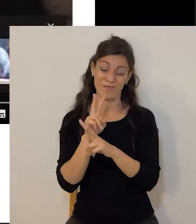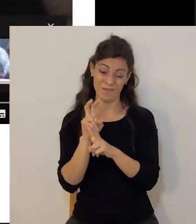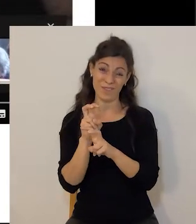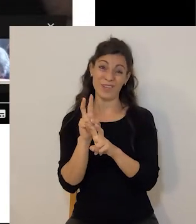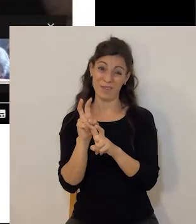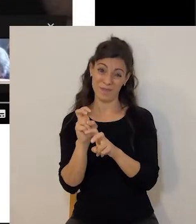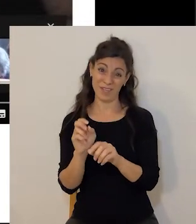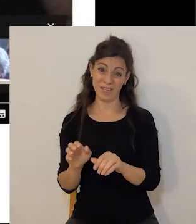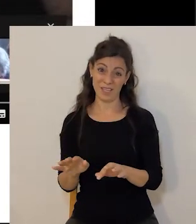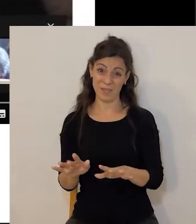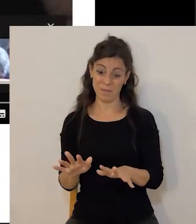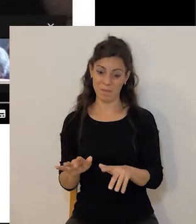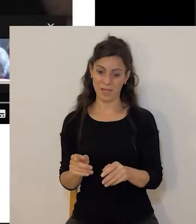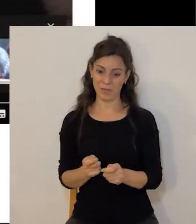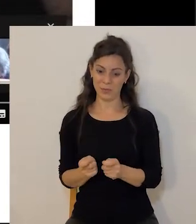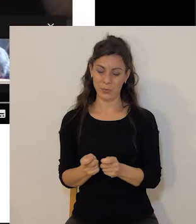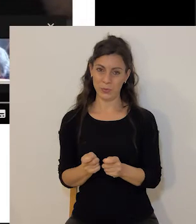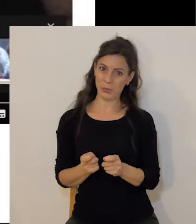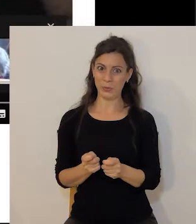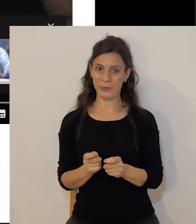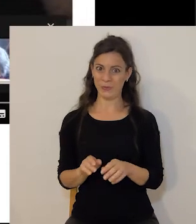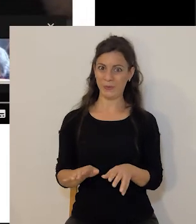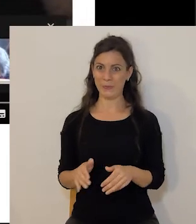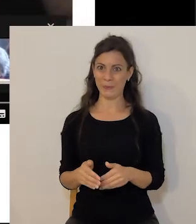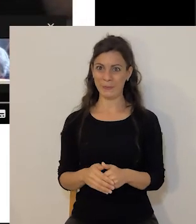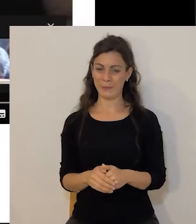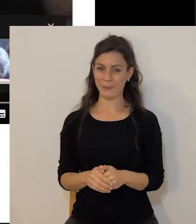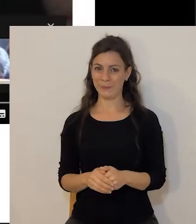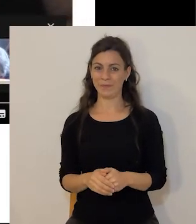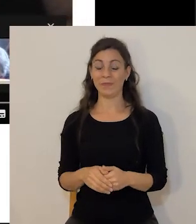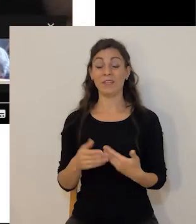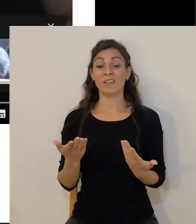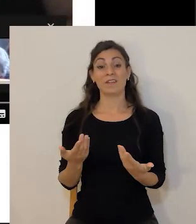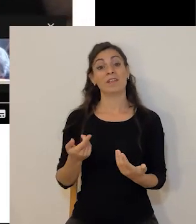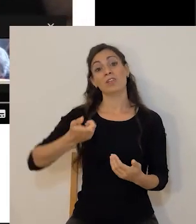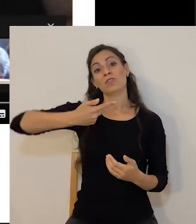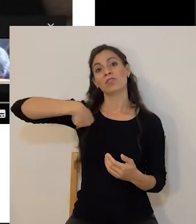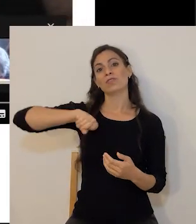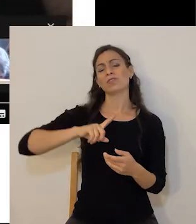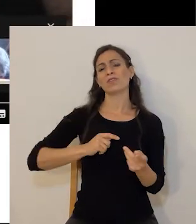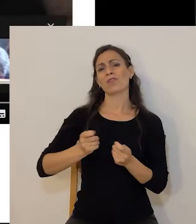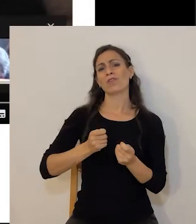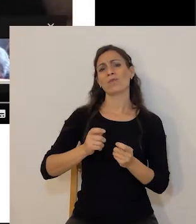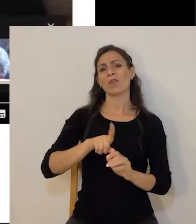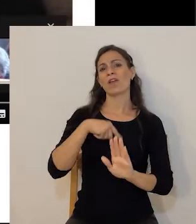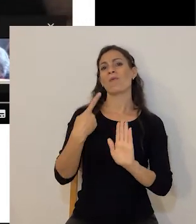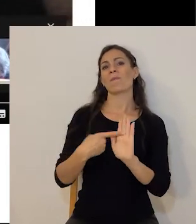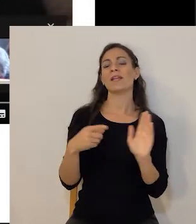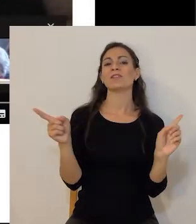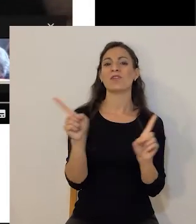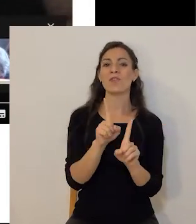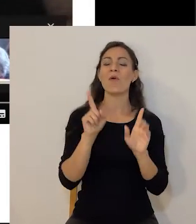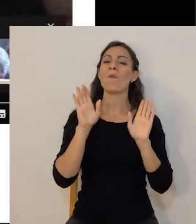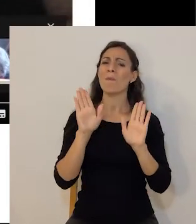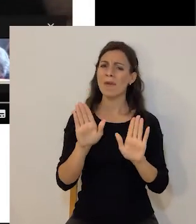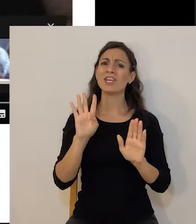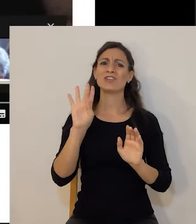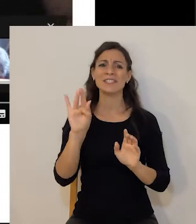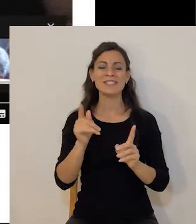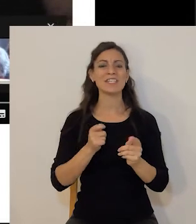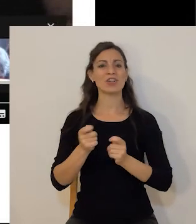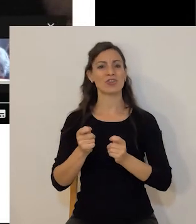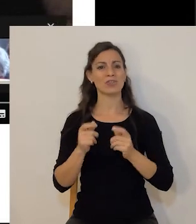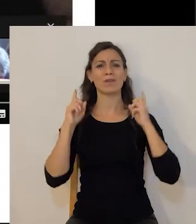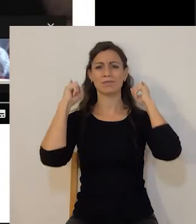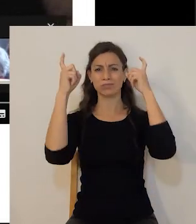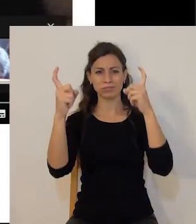manos como, estoy controlando. Claro que no lo podemos controlar todo, pero está controlando. Todos los niños